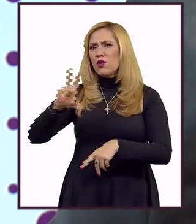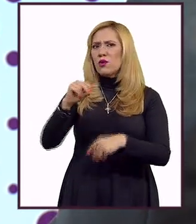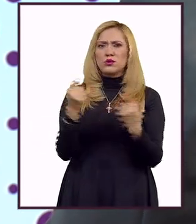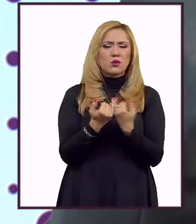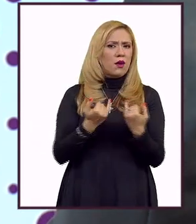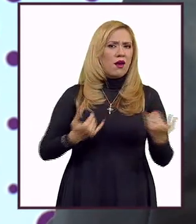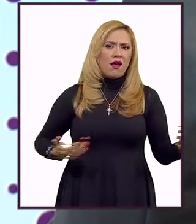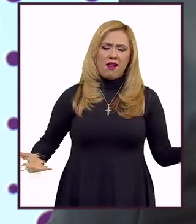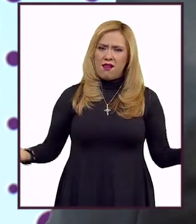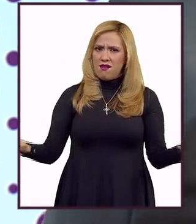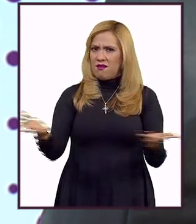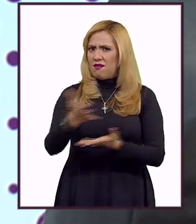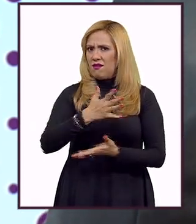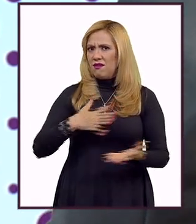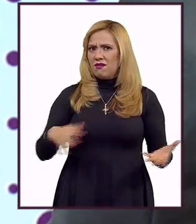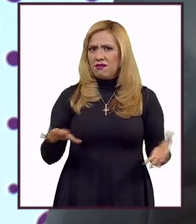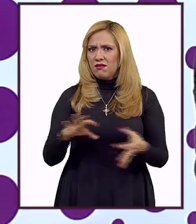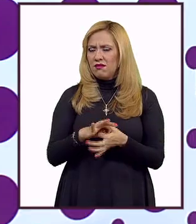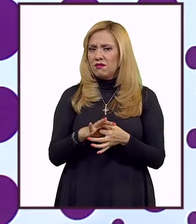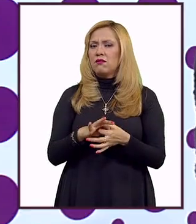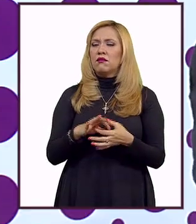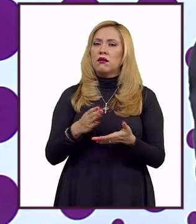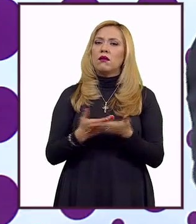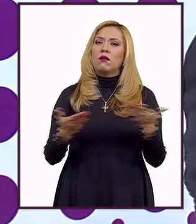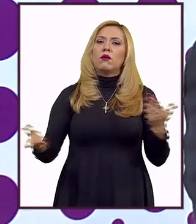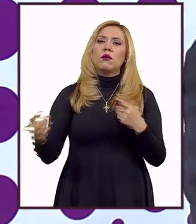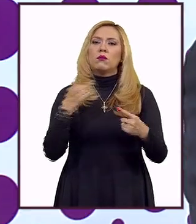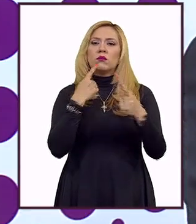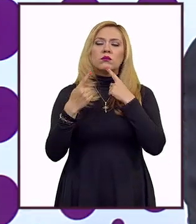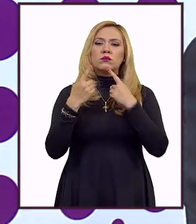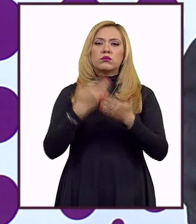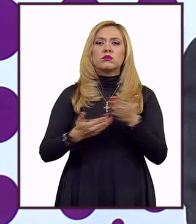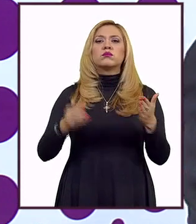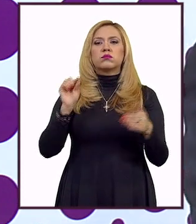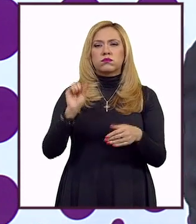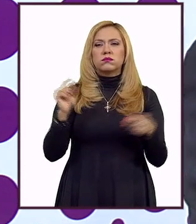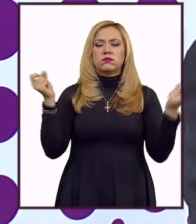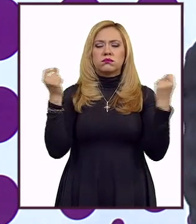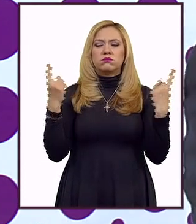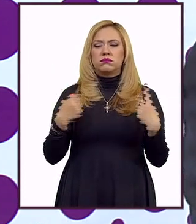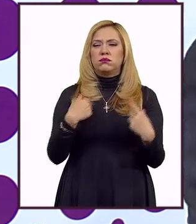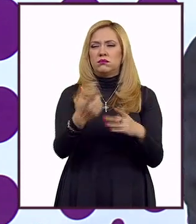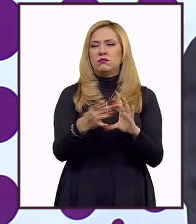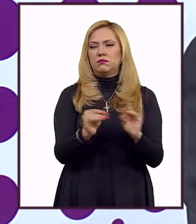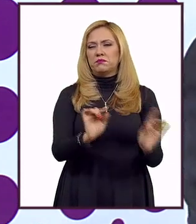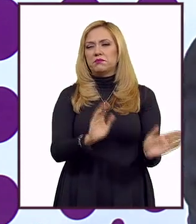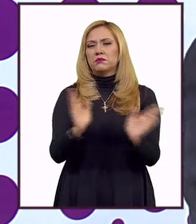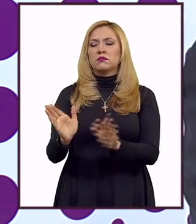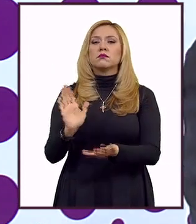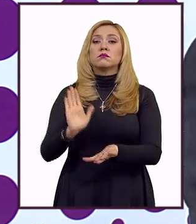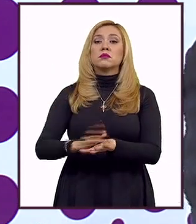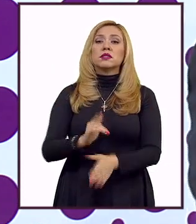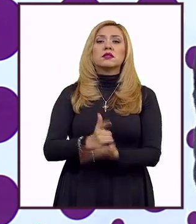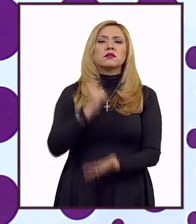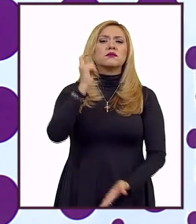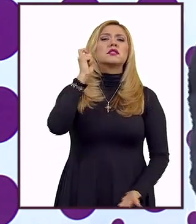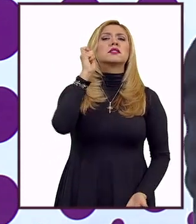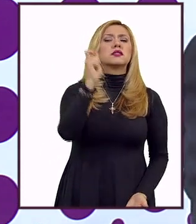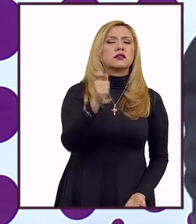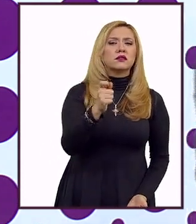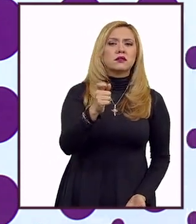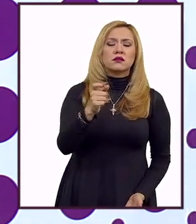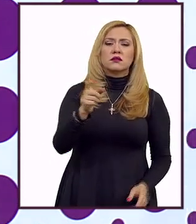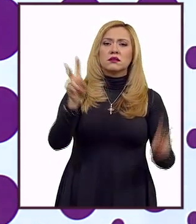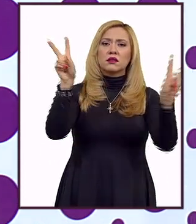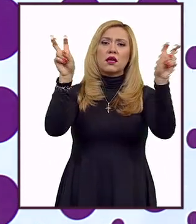podemos hablar de los datos o las cifras, de lo que la Defensoría Pública tiene, etcétera, pero hay una situación muy grave y especialmente también el